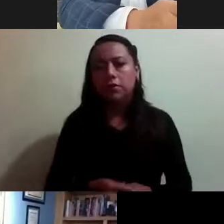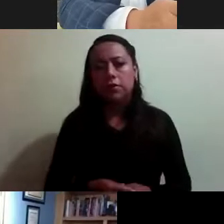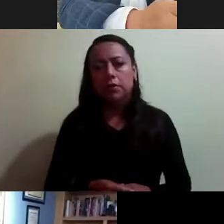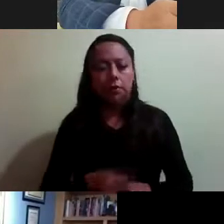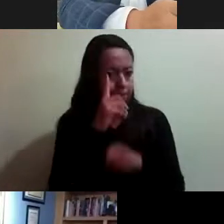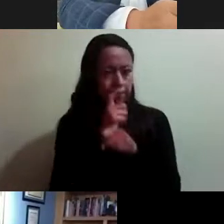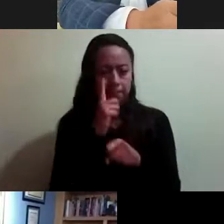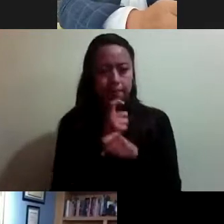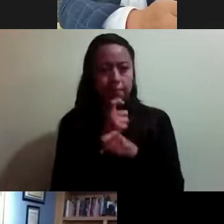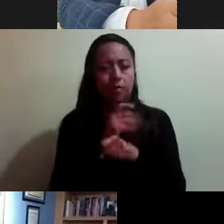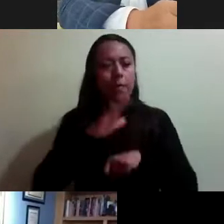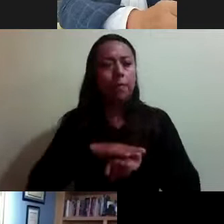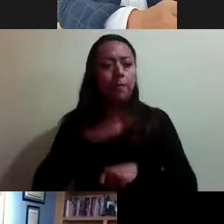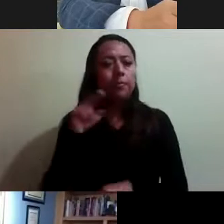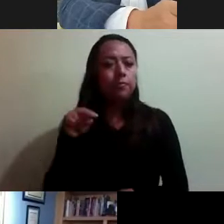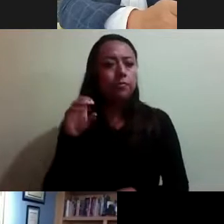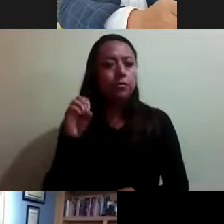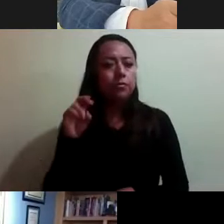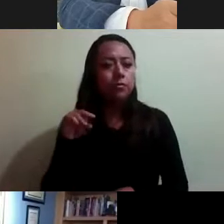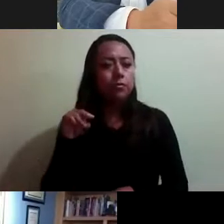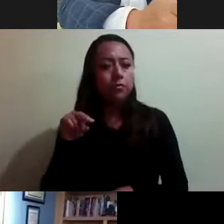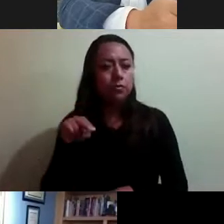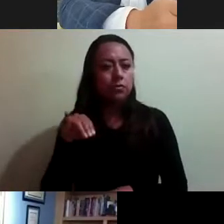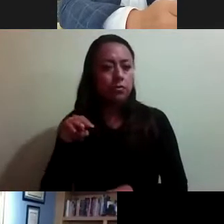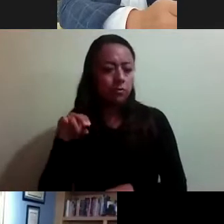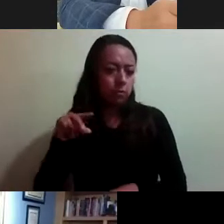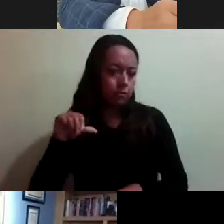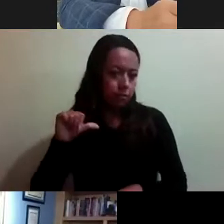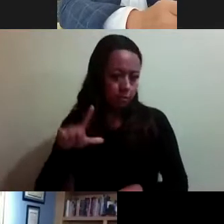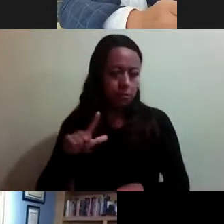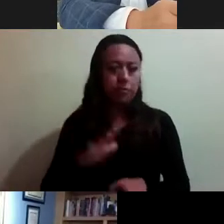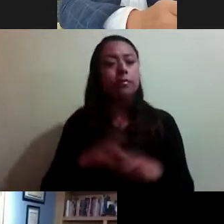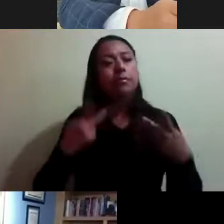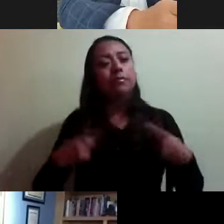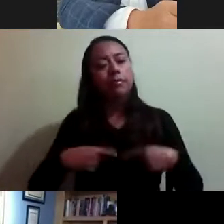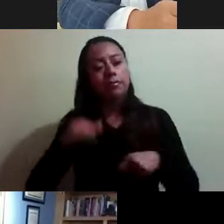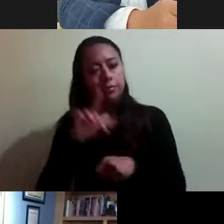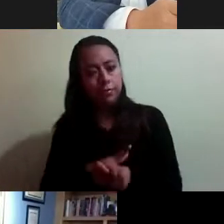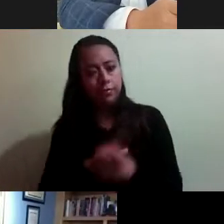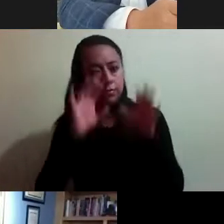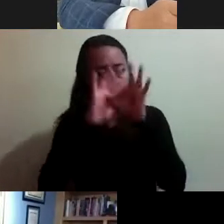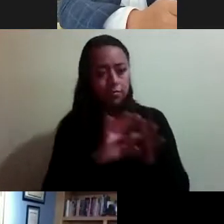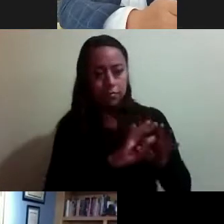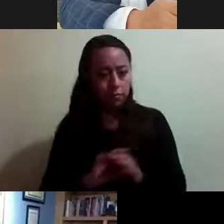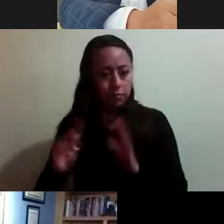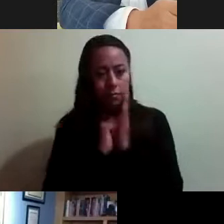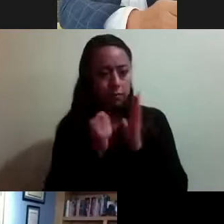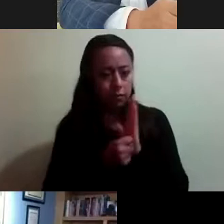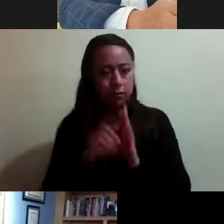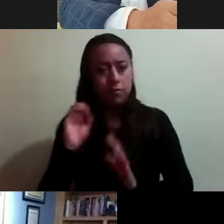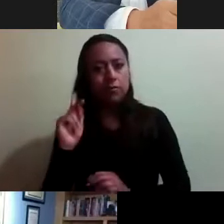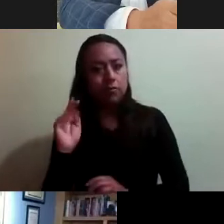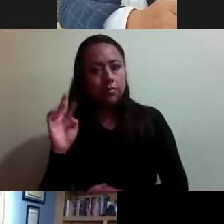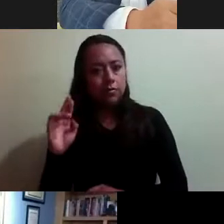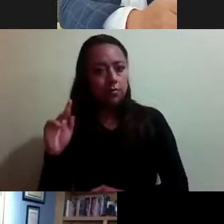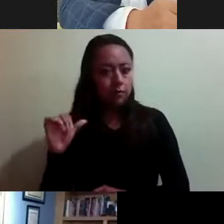primordialmente en las nóminas del personal de estructura, del personal técnico operativo de confianza,